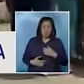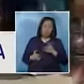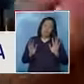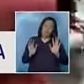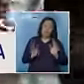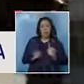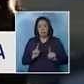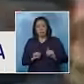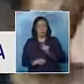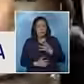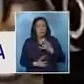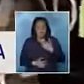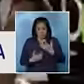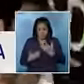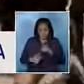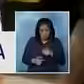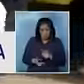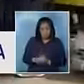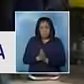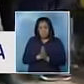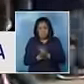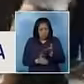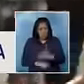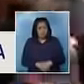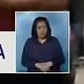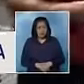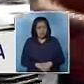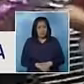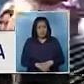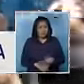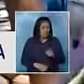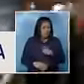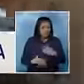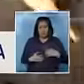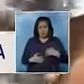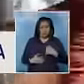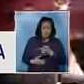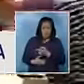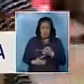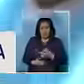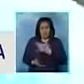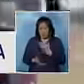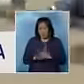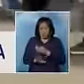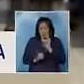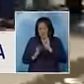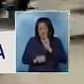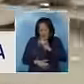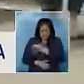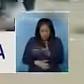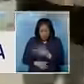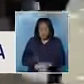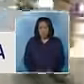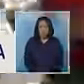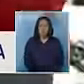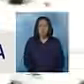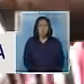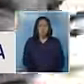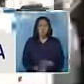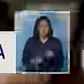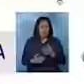algunos no quieren hablar caballero si me permite usted por favor están muy inconformes por este problema de la basura señor